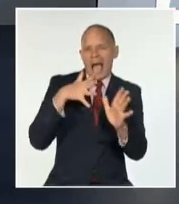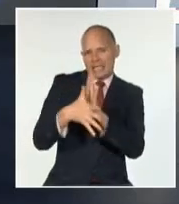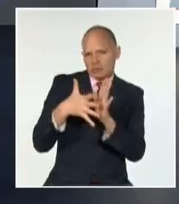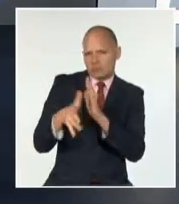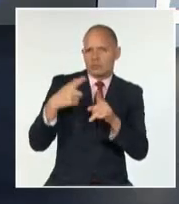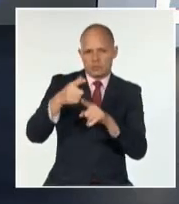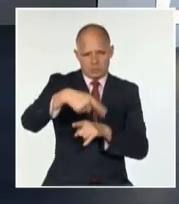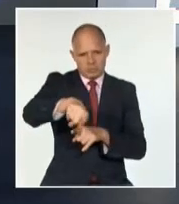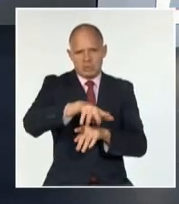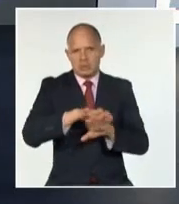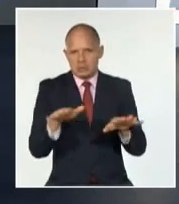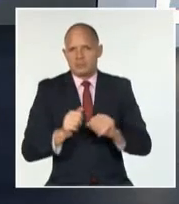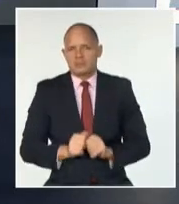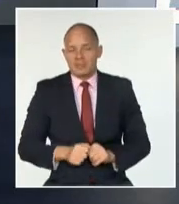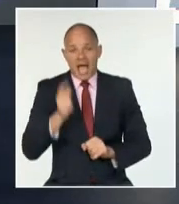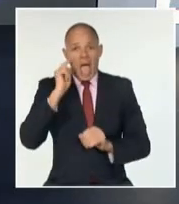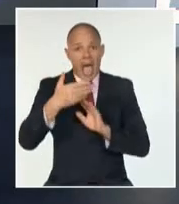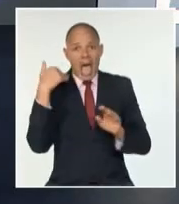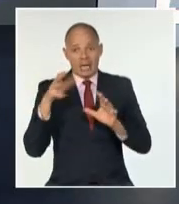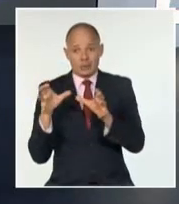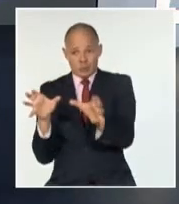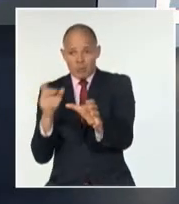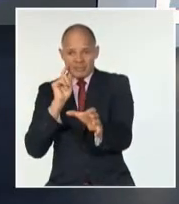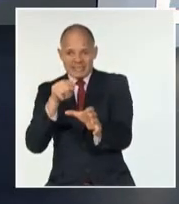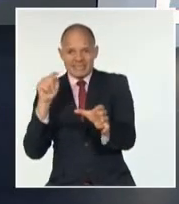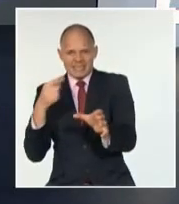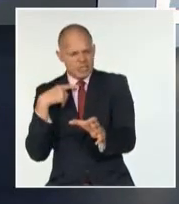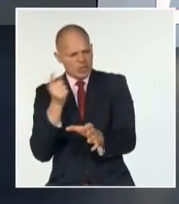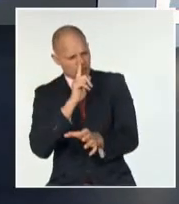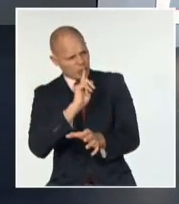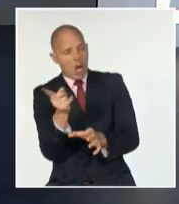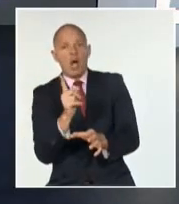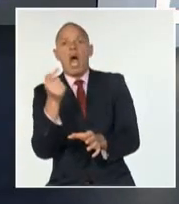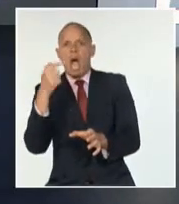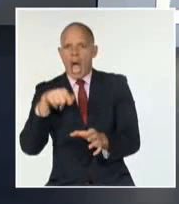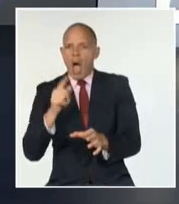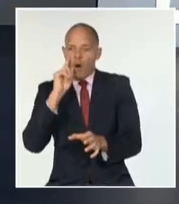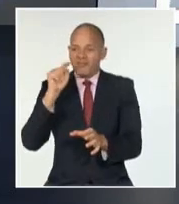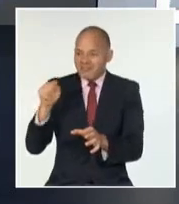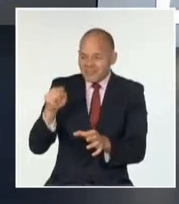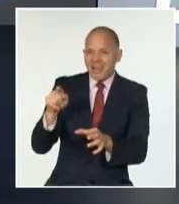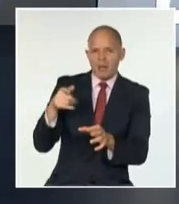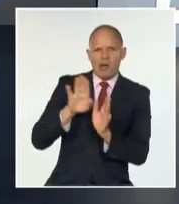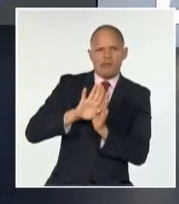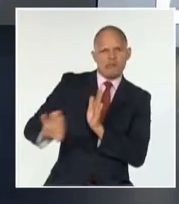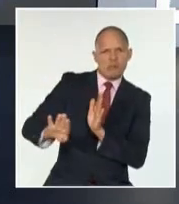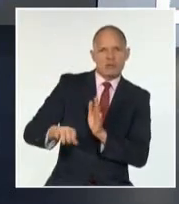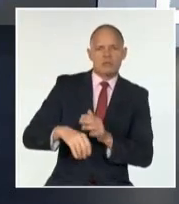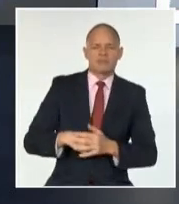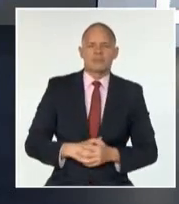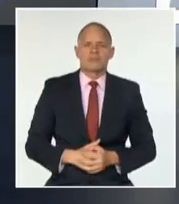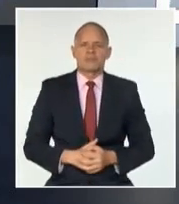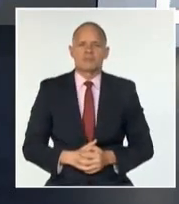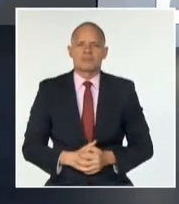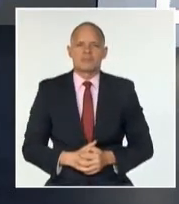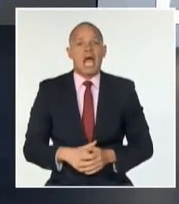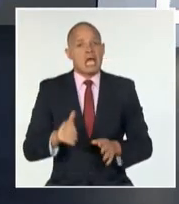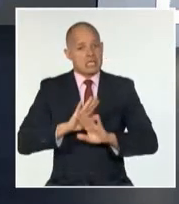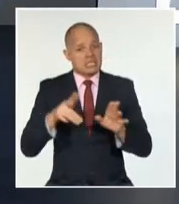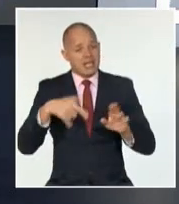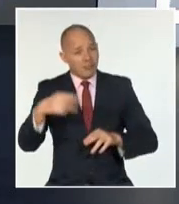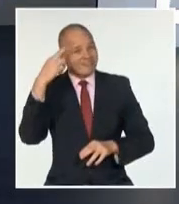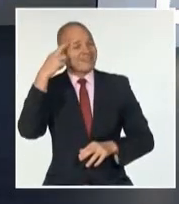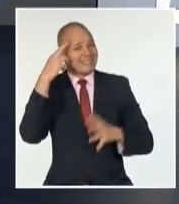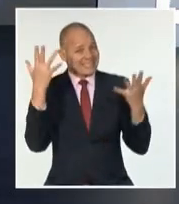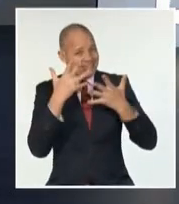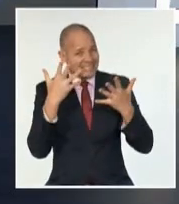políticas las que se negaron de plano a concederle un voto de confianza a Núñez Feijóo del derechista Partido Popular. Así se lo recordaron